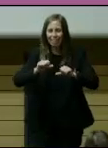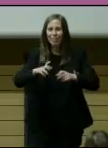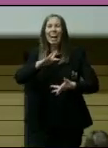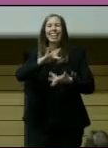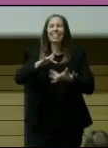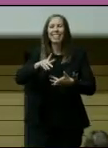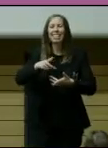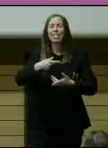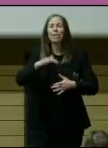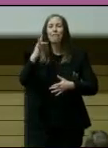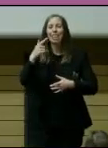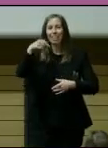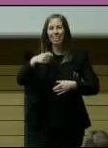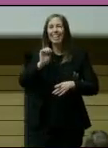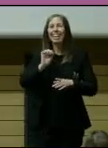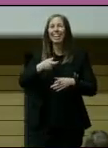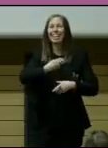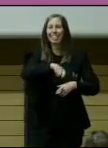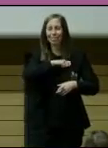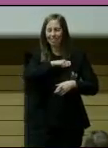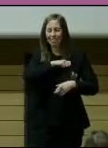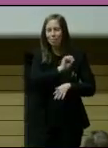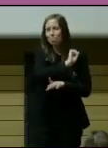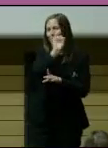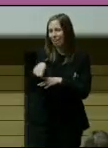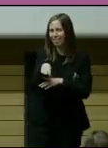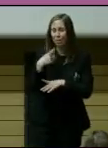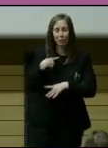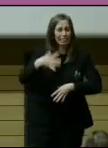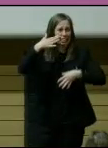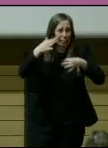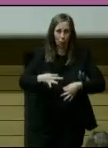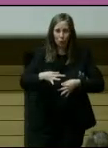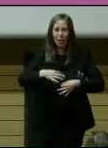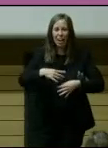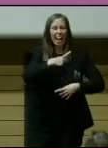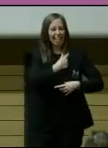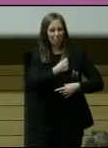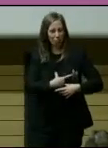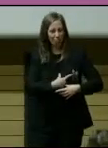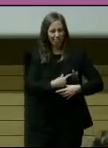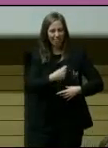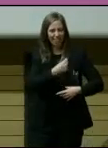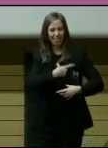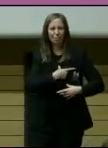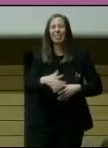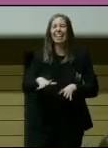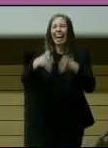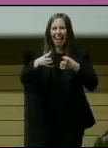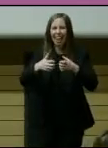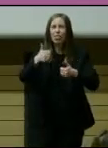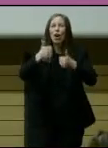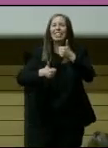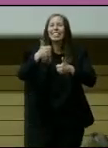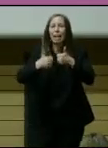España ilícito. Pero es que lo veo, ¿eh? Lo veo el Sporting ganando antes la Champions, no jugando, ganando la